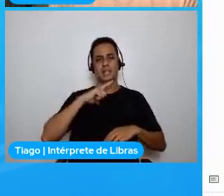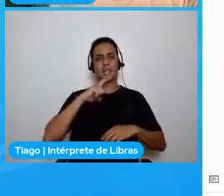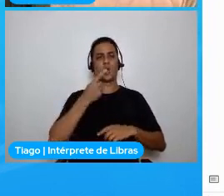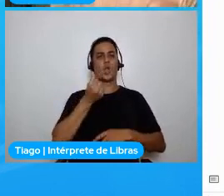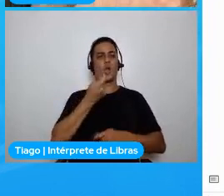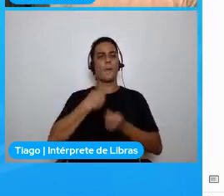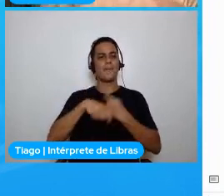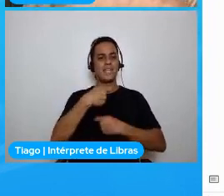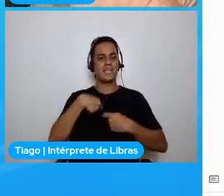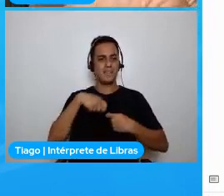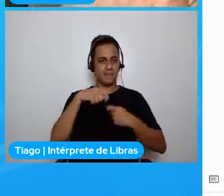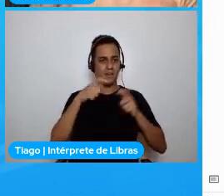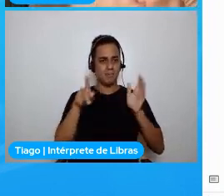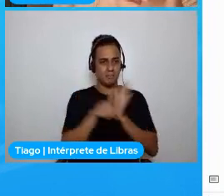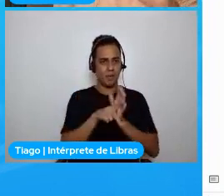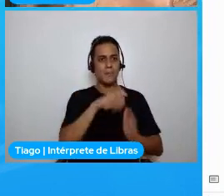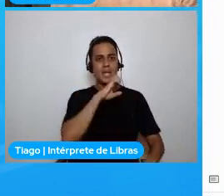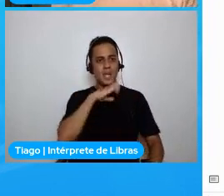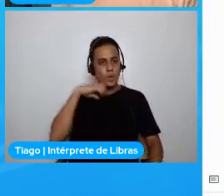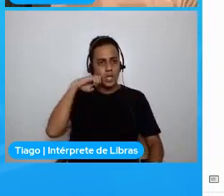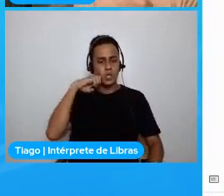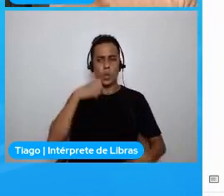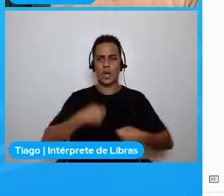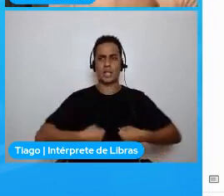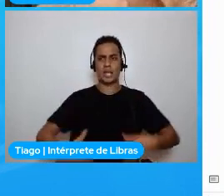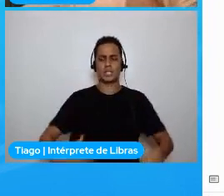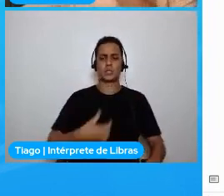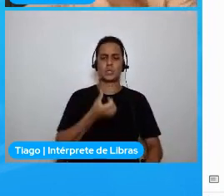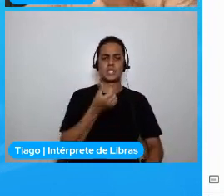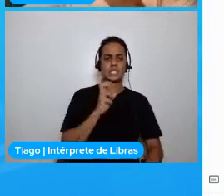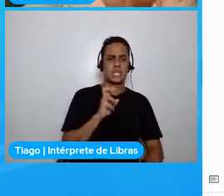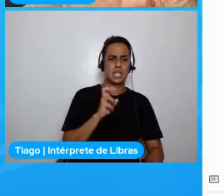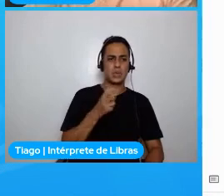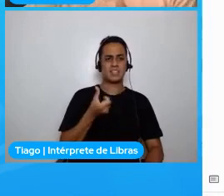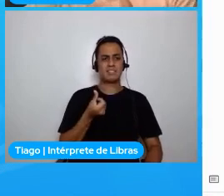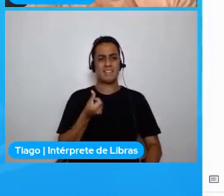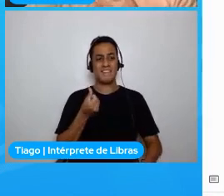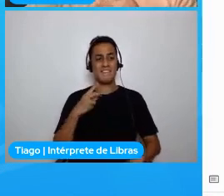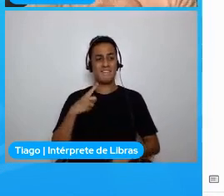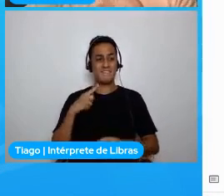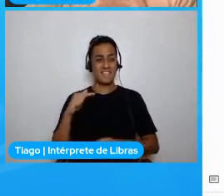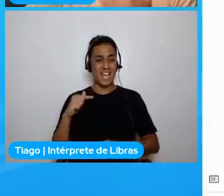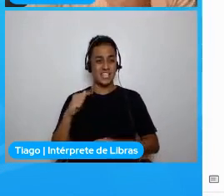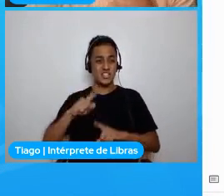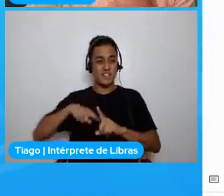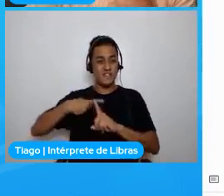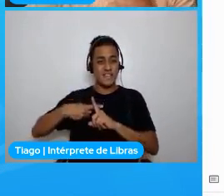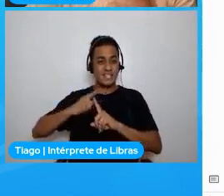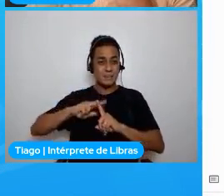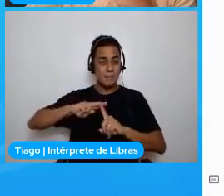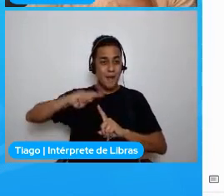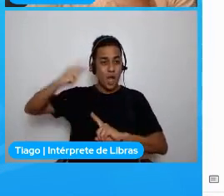en Ecuador, hayan gastado 5, 6, 7 veces más que el tercer lugar? Me empieza a llamar la atención.